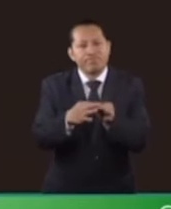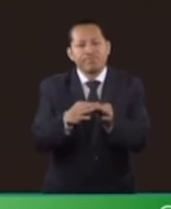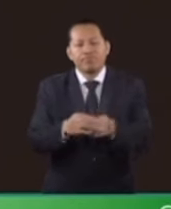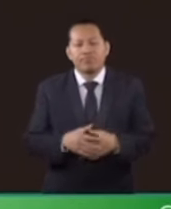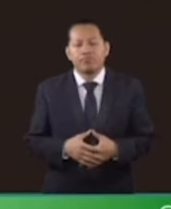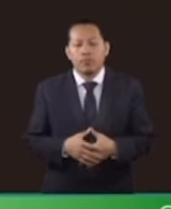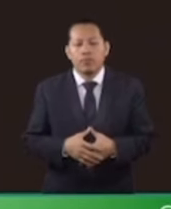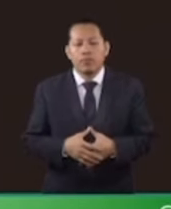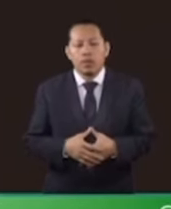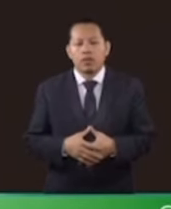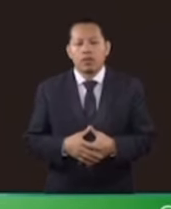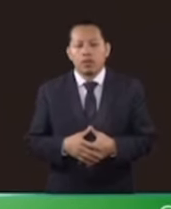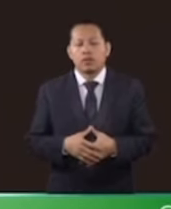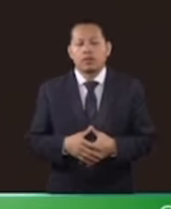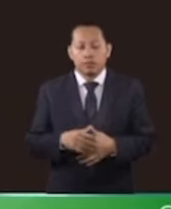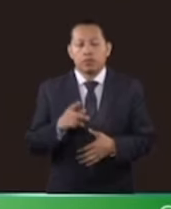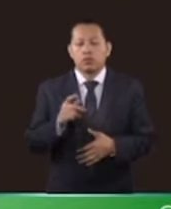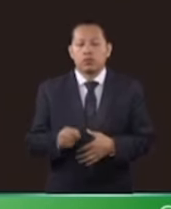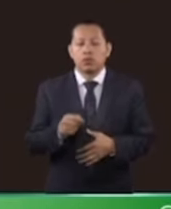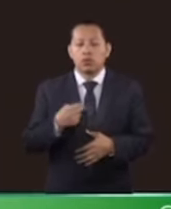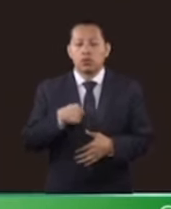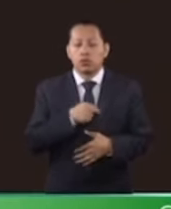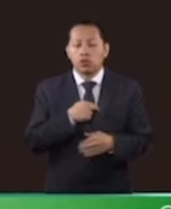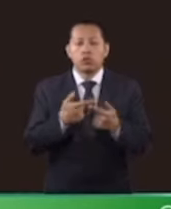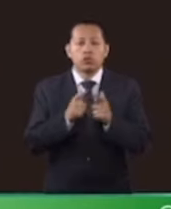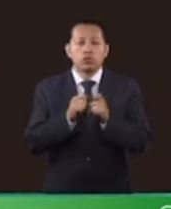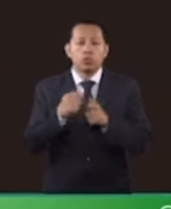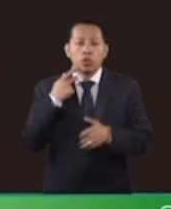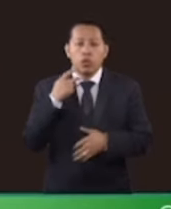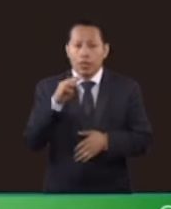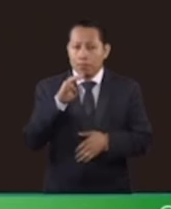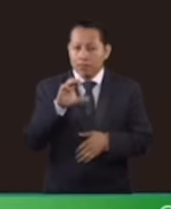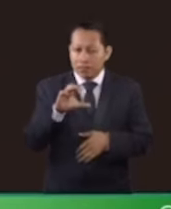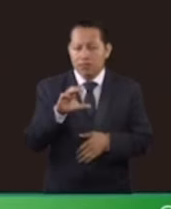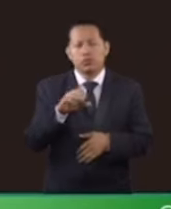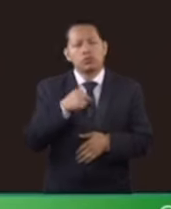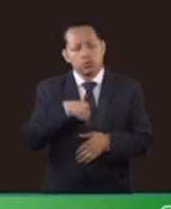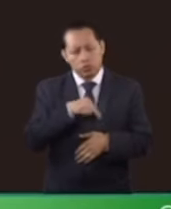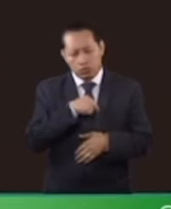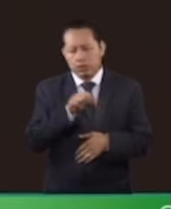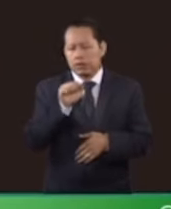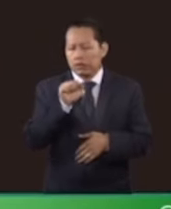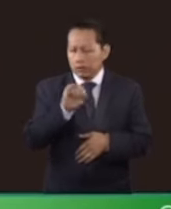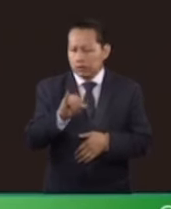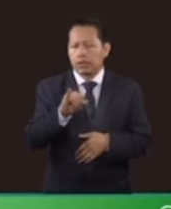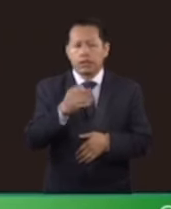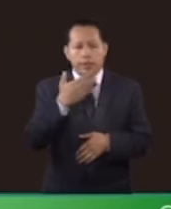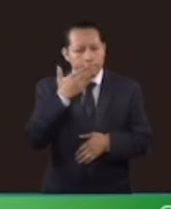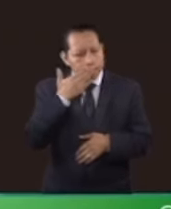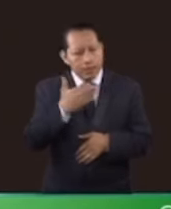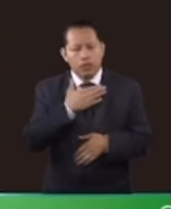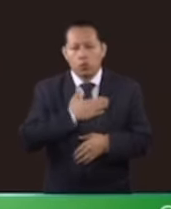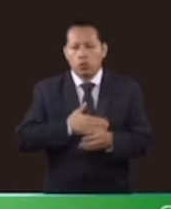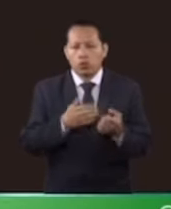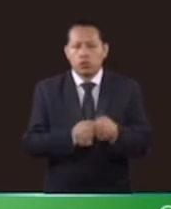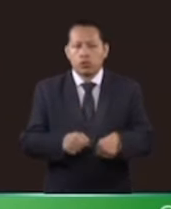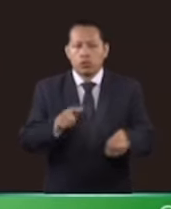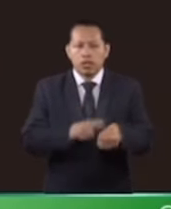en movimiento ciudadano estamos a favor de la justicia social